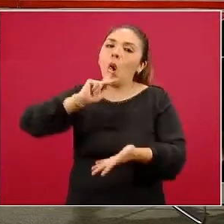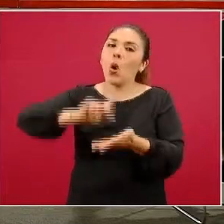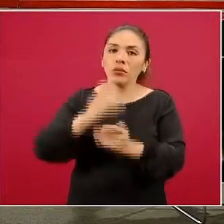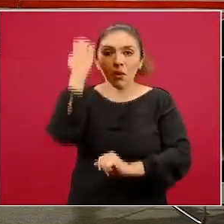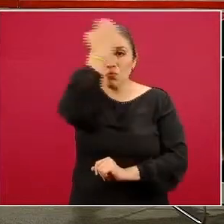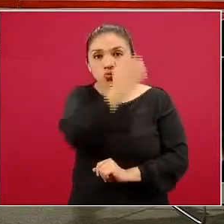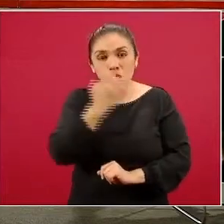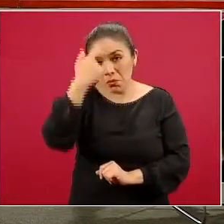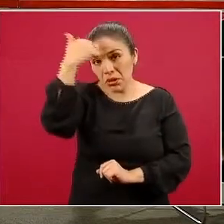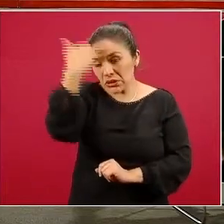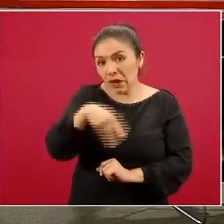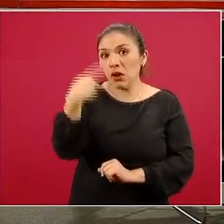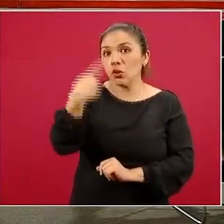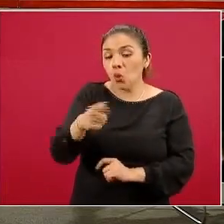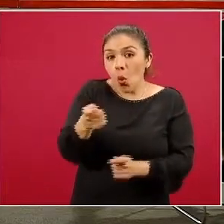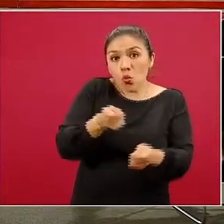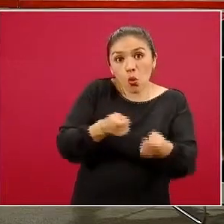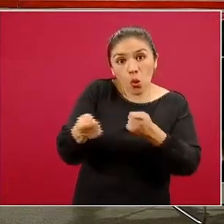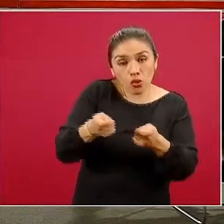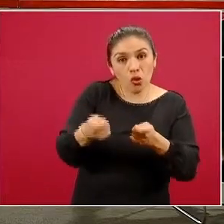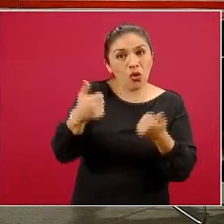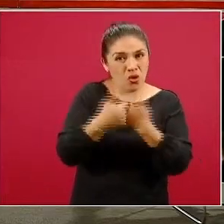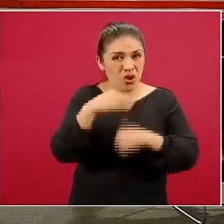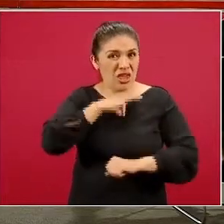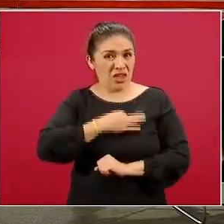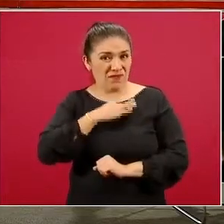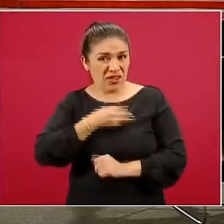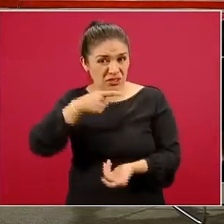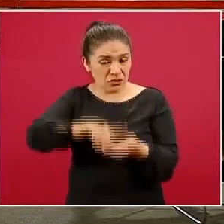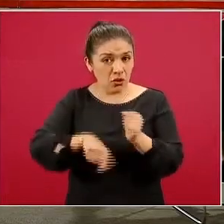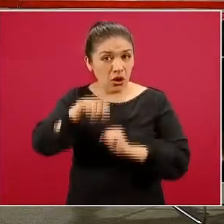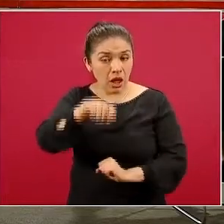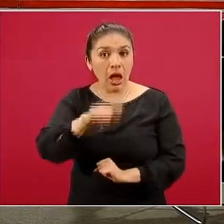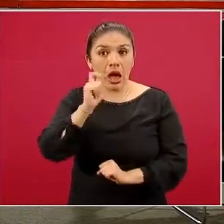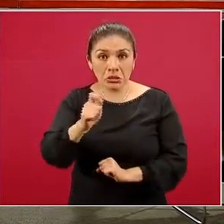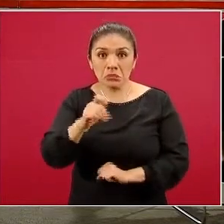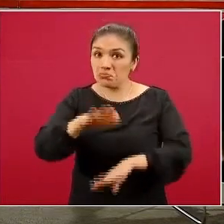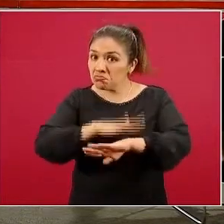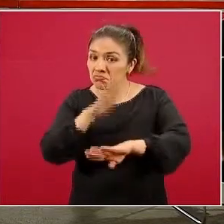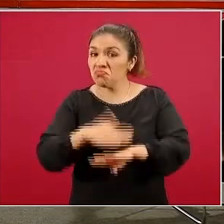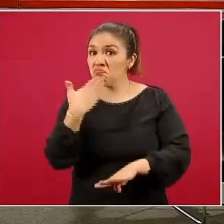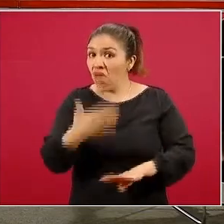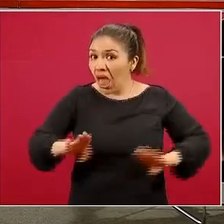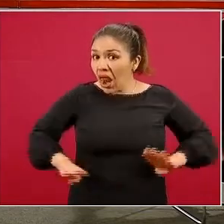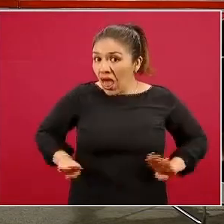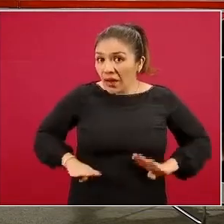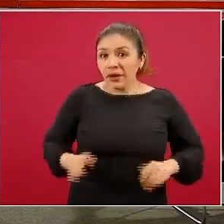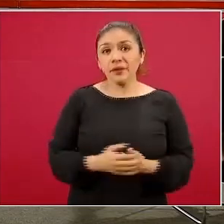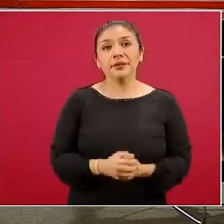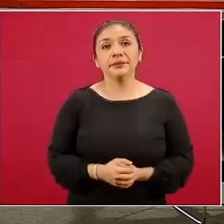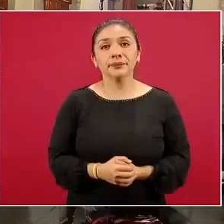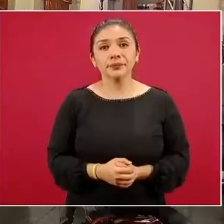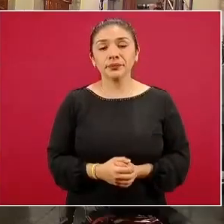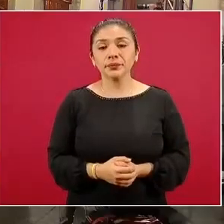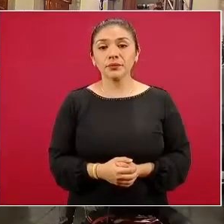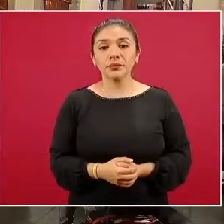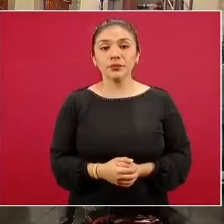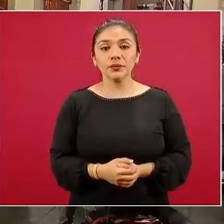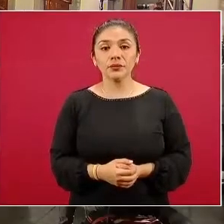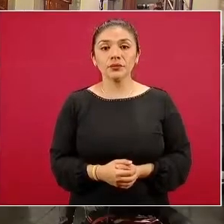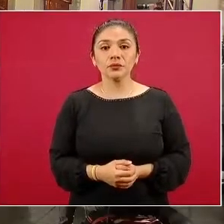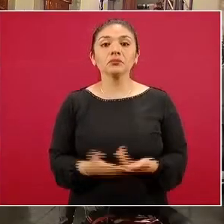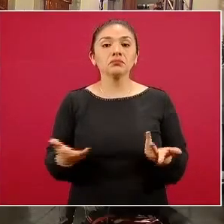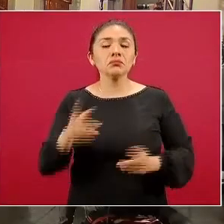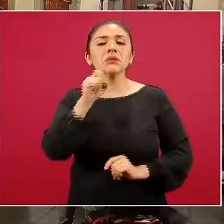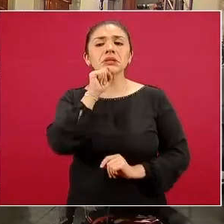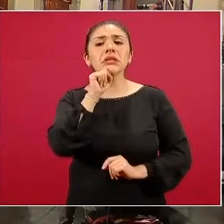para saber que su control por la infección es adecuado. Si me pasas la siguiente, por favor. Y también